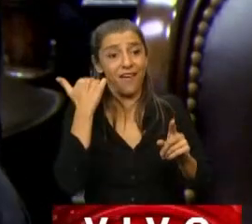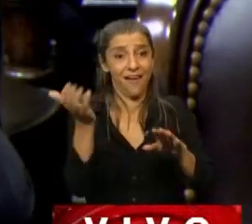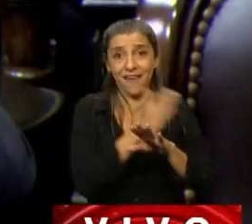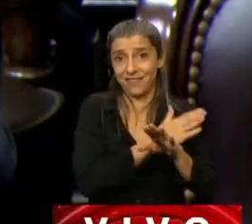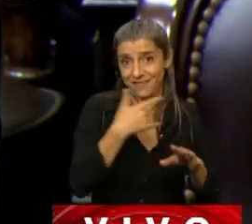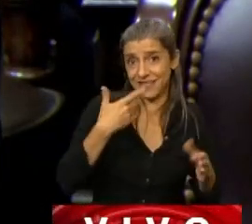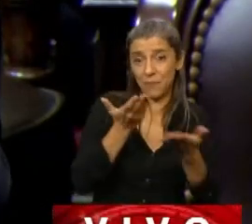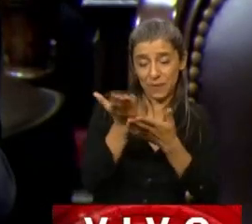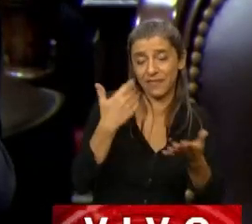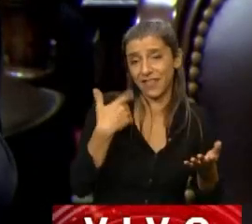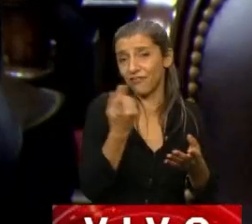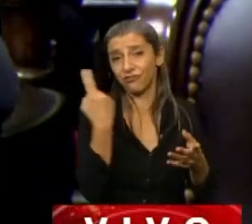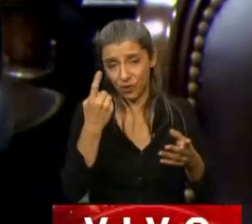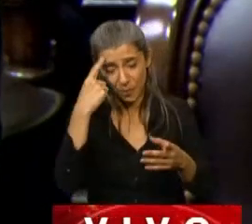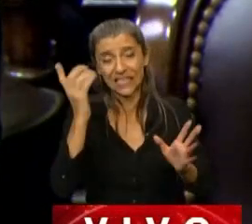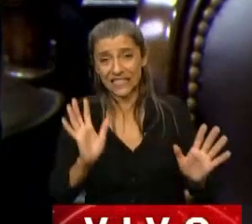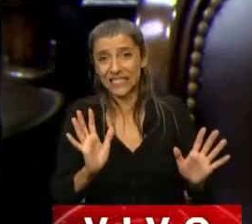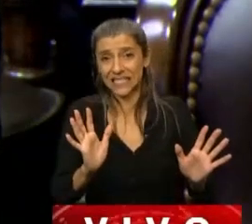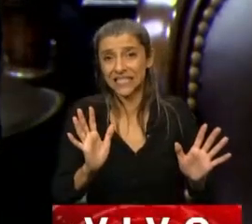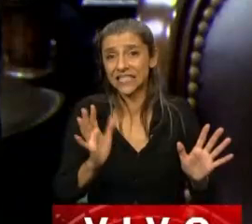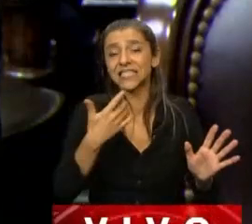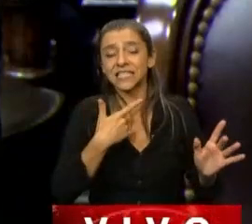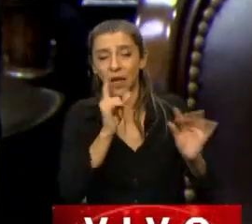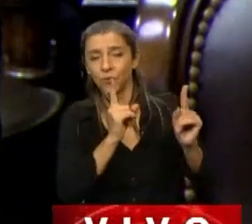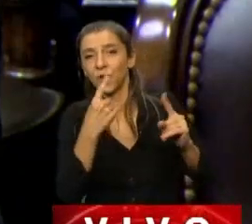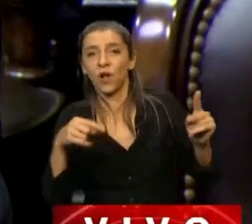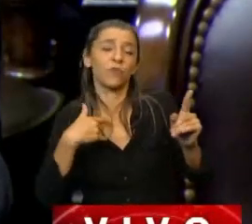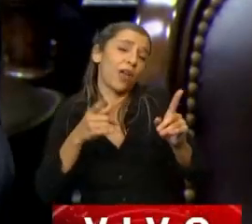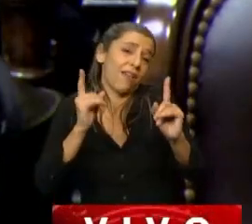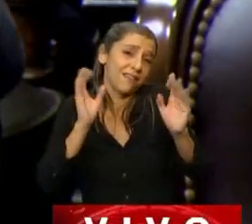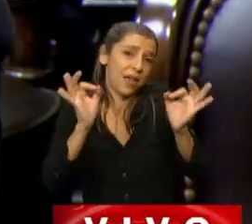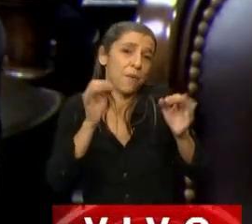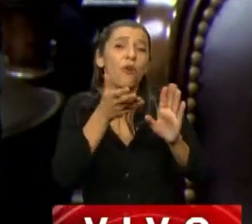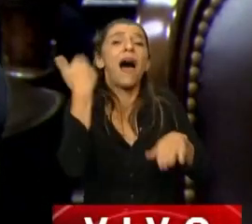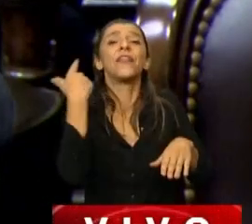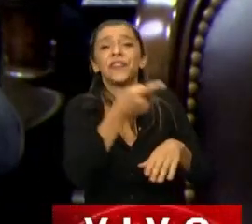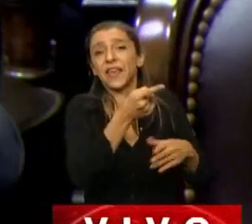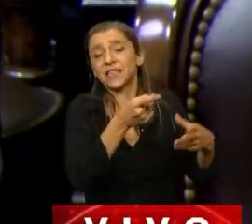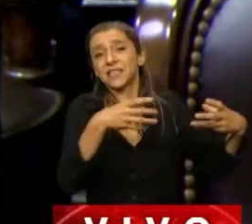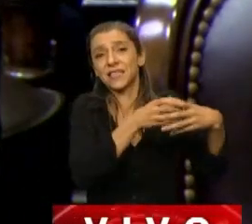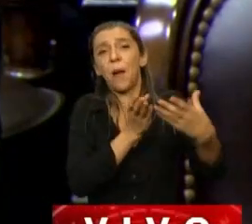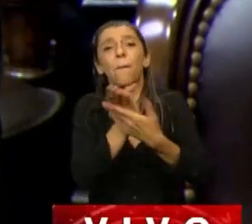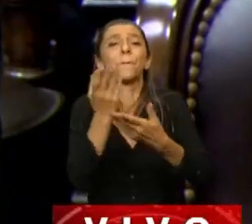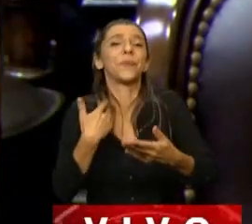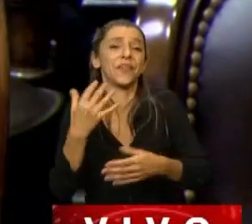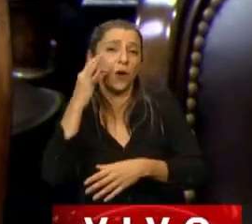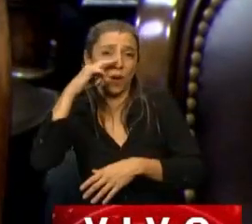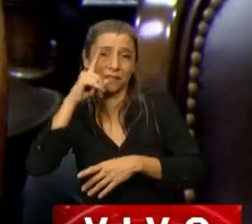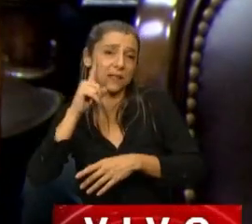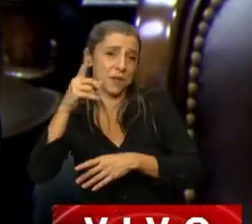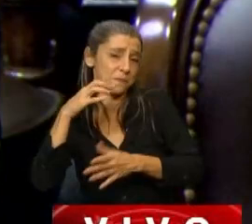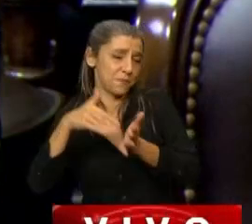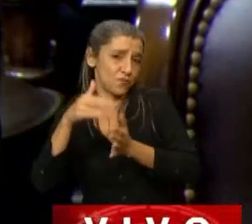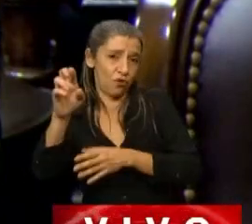En mi convicción, este acuerdo, originalmente por 57.000 millones de dólares, que violó el convenio constitutivo del Fondo